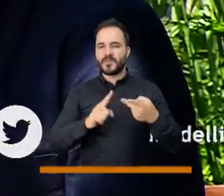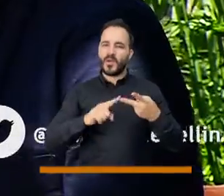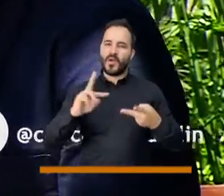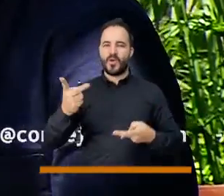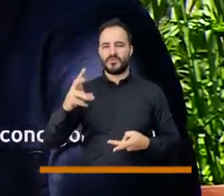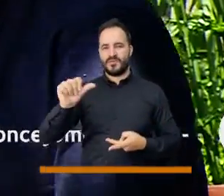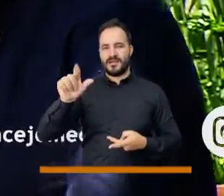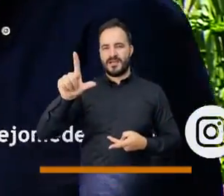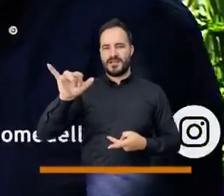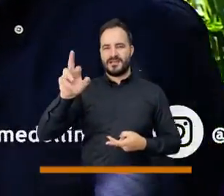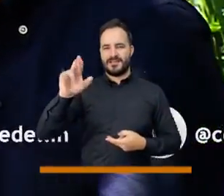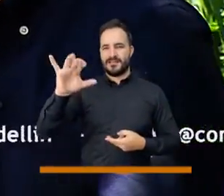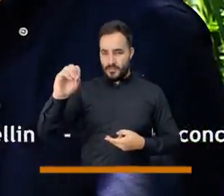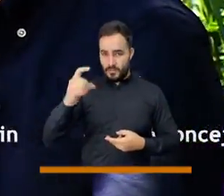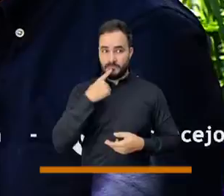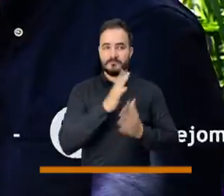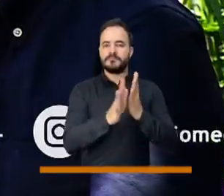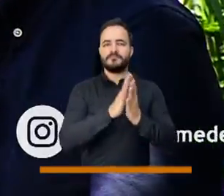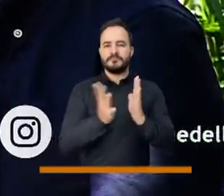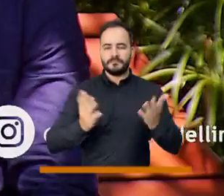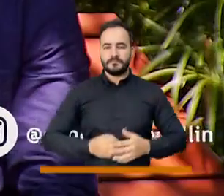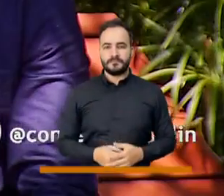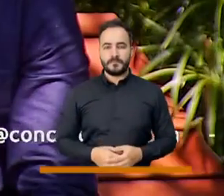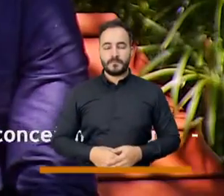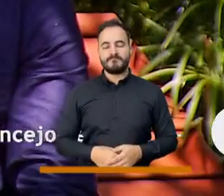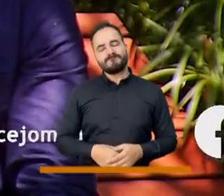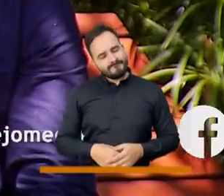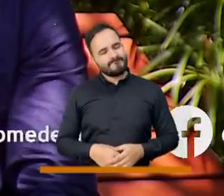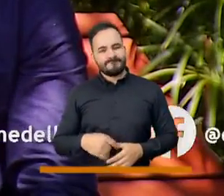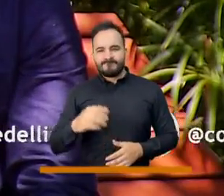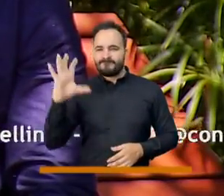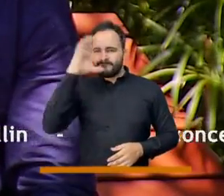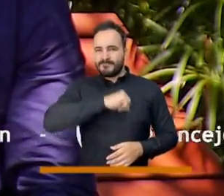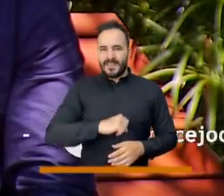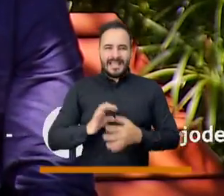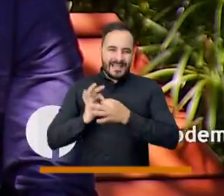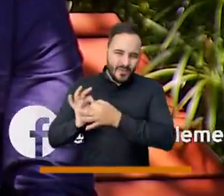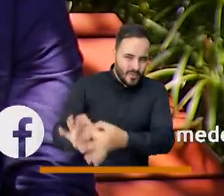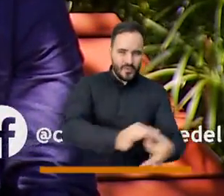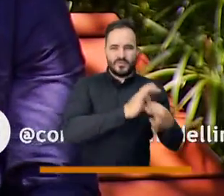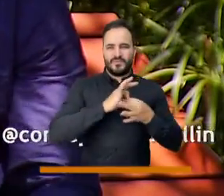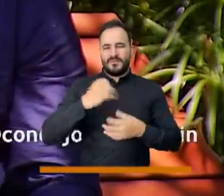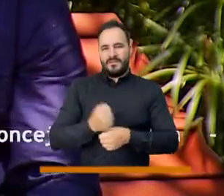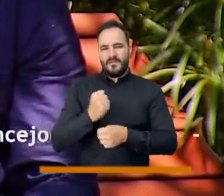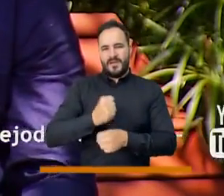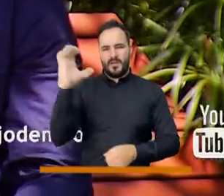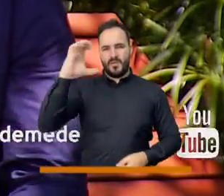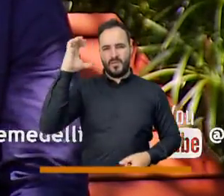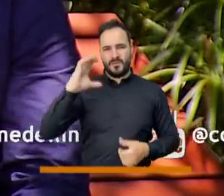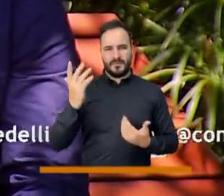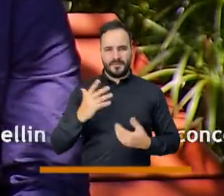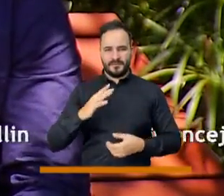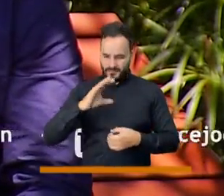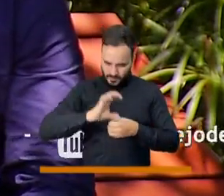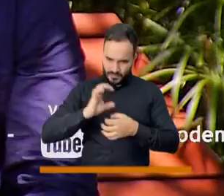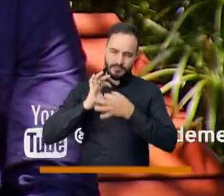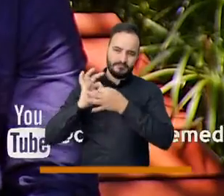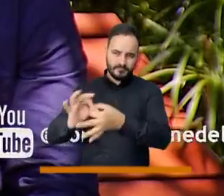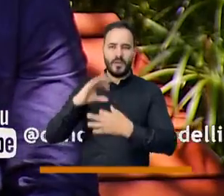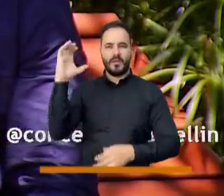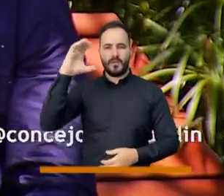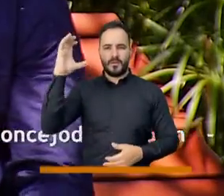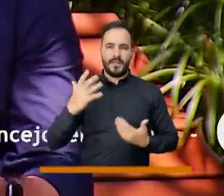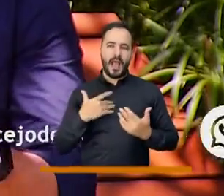obstáculo, nos dice Jorge Cardona. También el señor Alirio Valle dice, falta que la respuesta sea a nivel de país, de